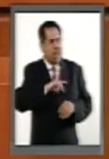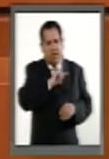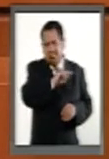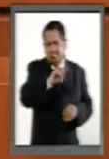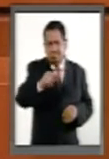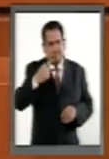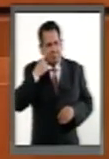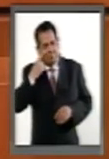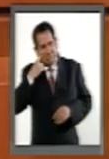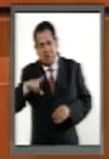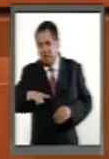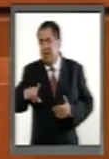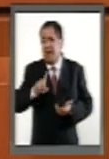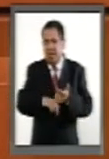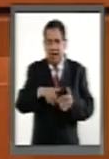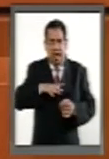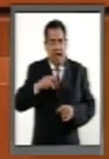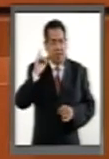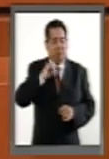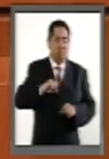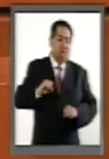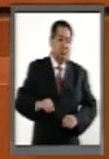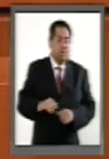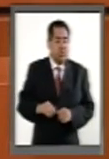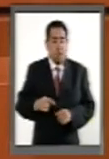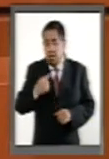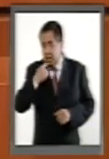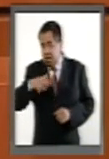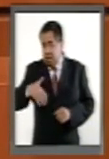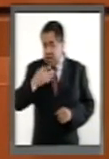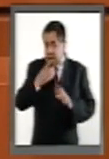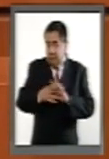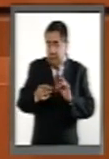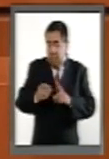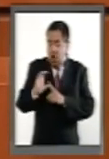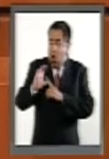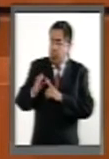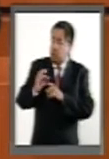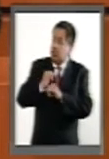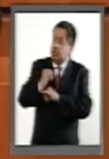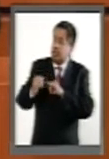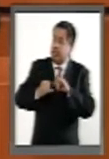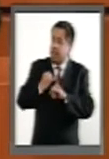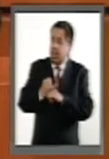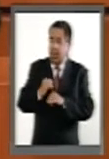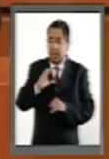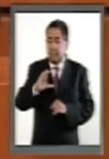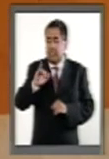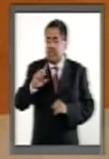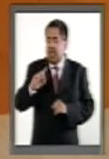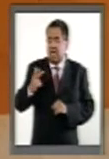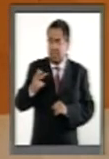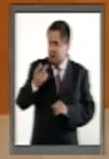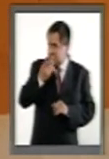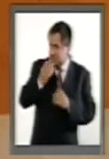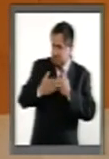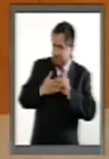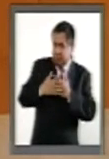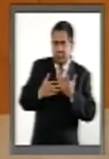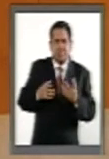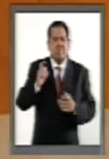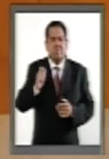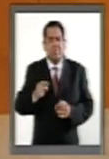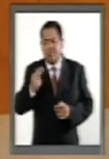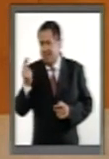políticas del mismo. Por cierto, como lo señala la Comisión Interamericana de Derechos Humanos.